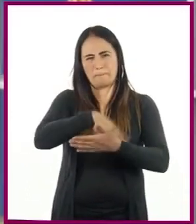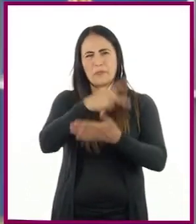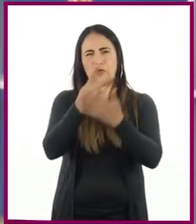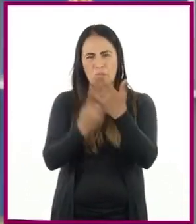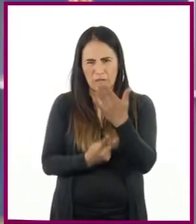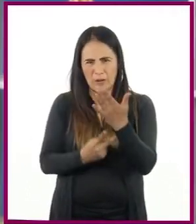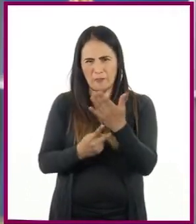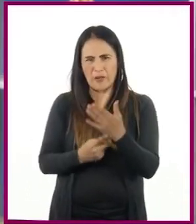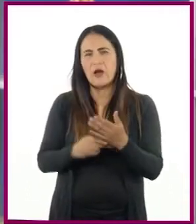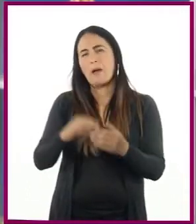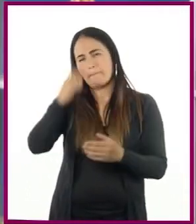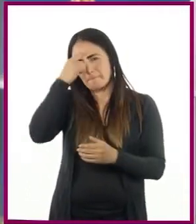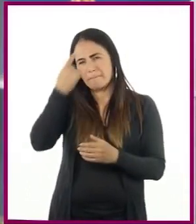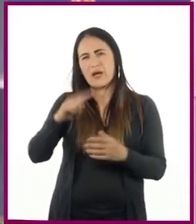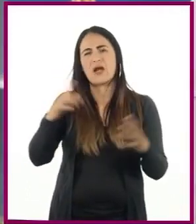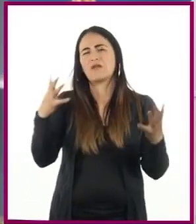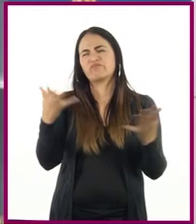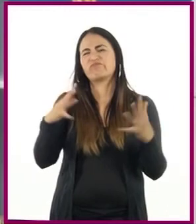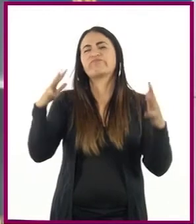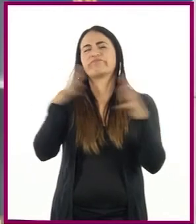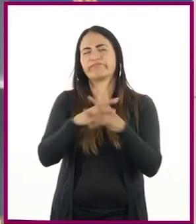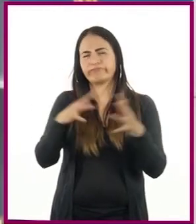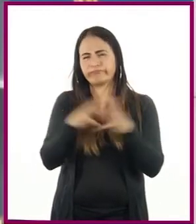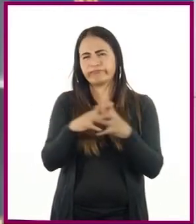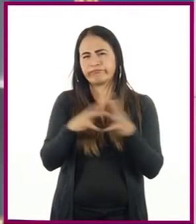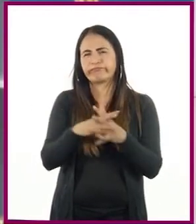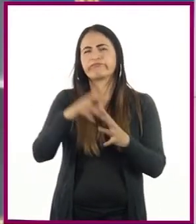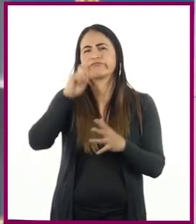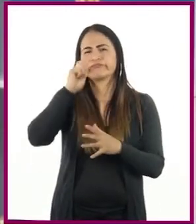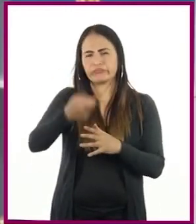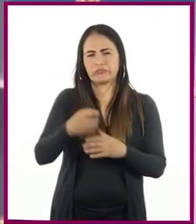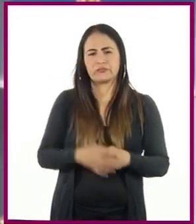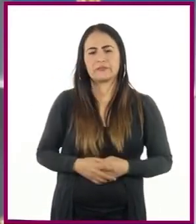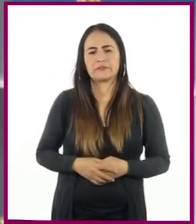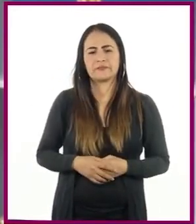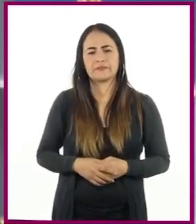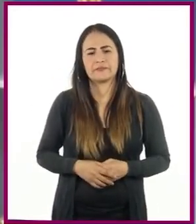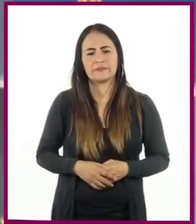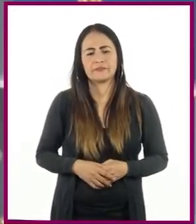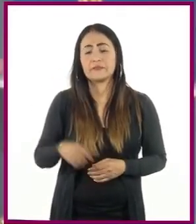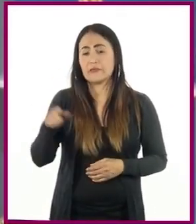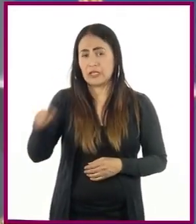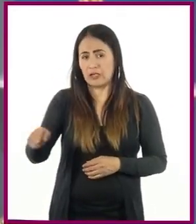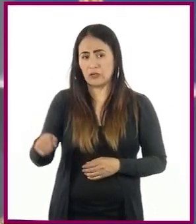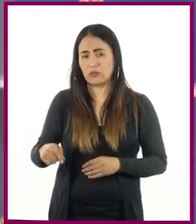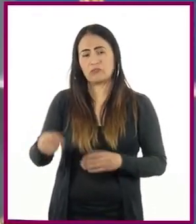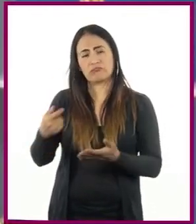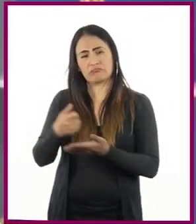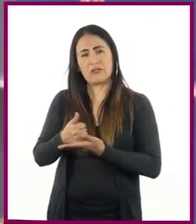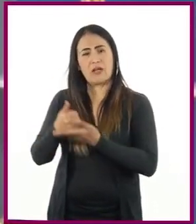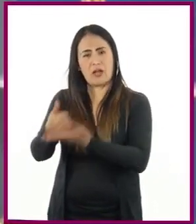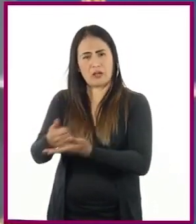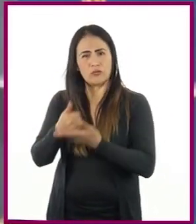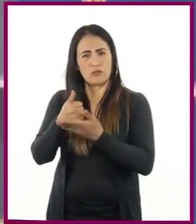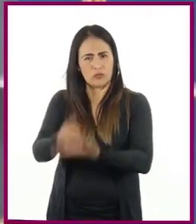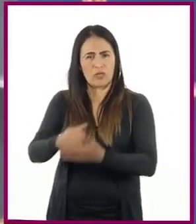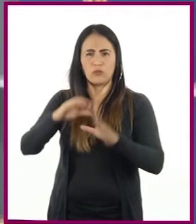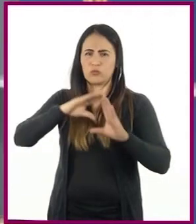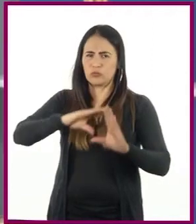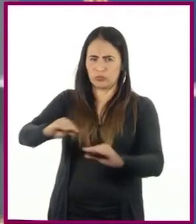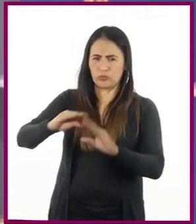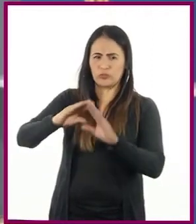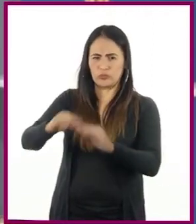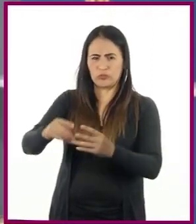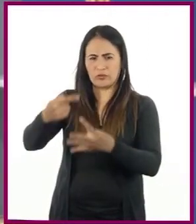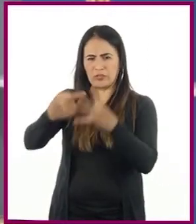vietnamización de la guerra, que consistía básicamente en preparar a las tropas de Vietnam del Sur para combatir por cuenta propia